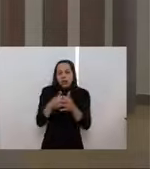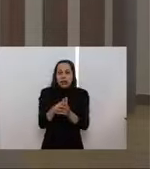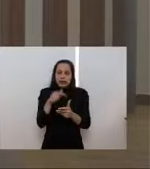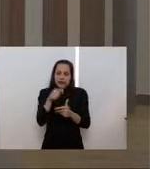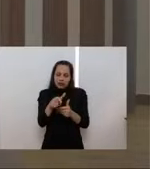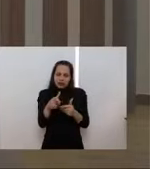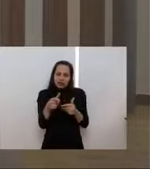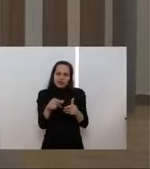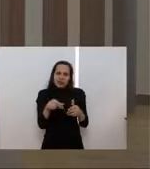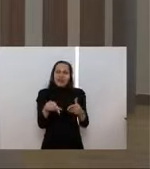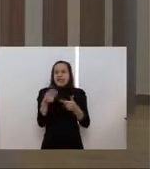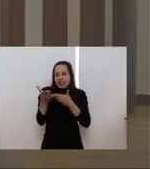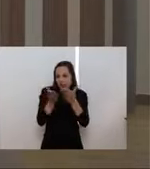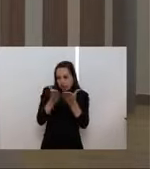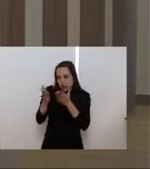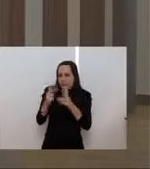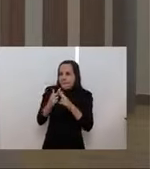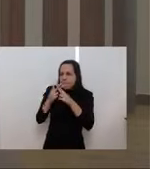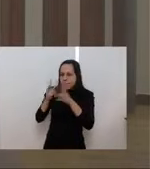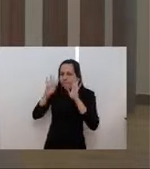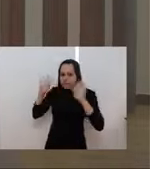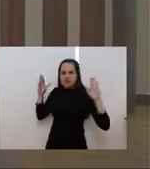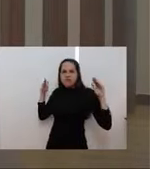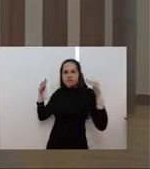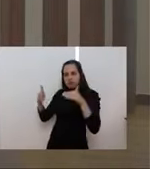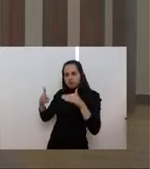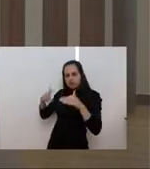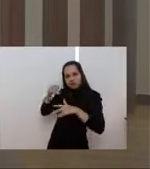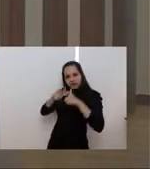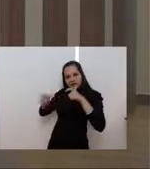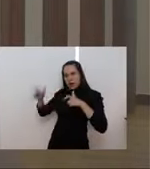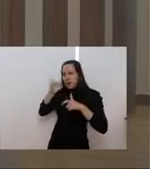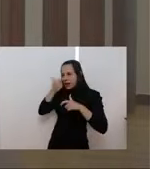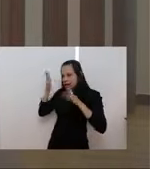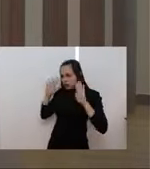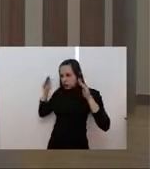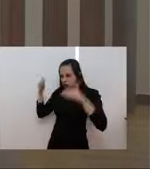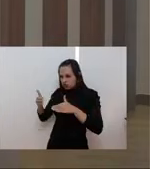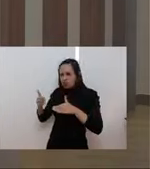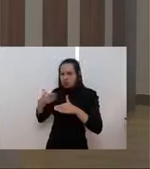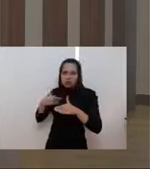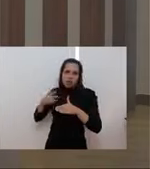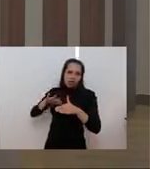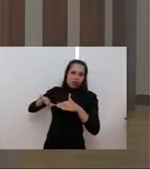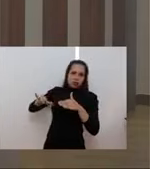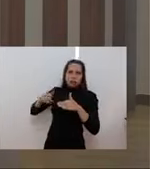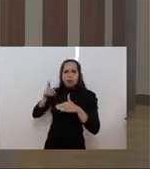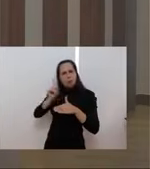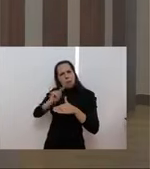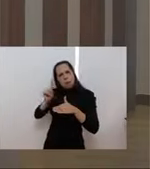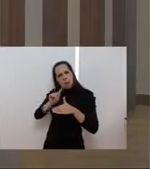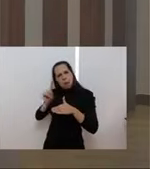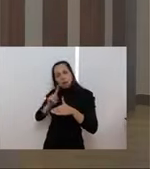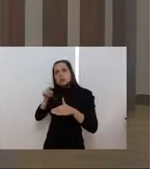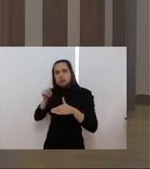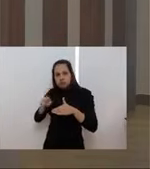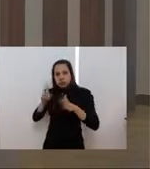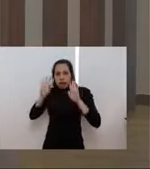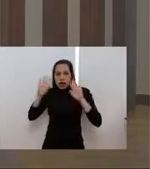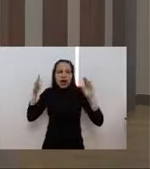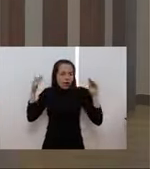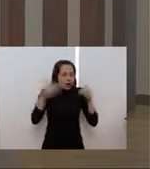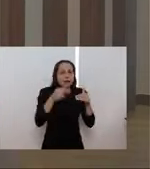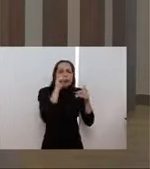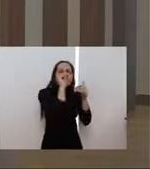de la prestación de los servicios está hacia esta población no hemos dejado de ser un hospital de trauma también atendemos población